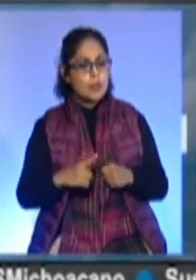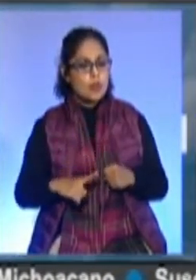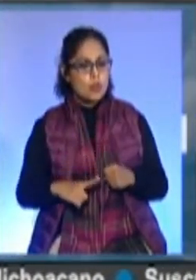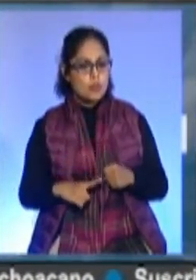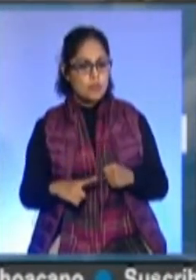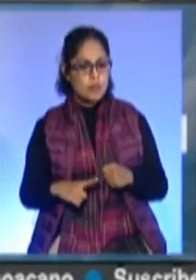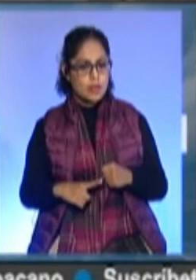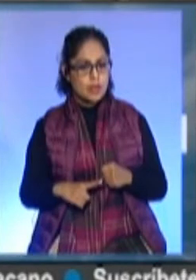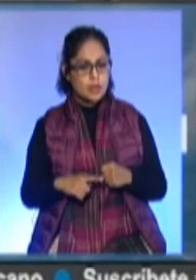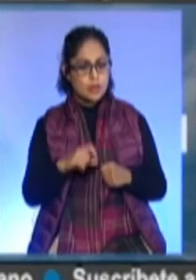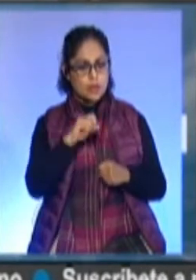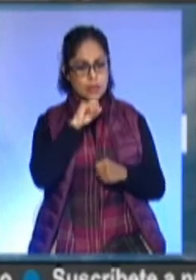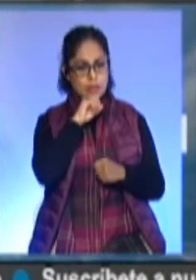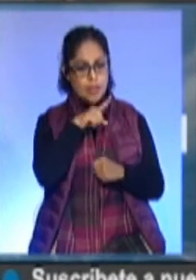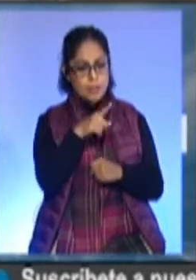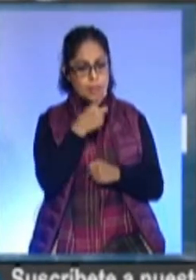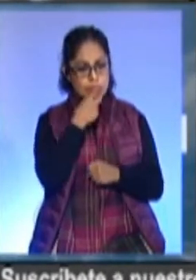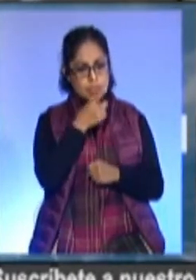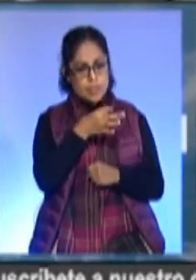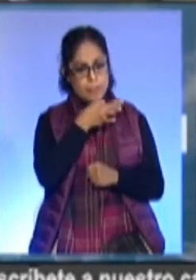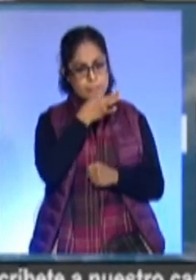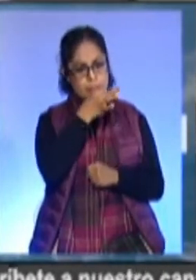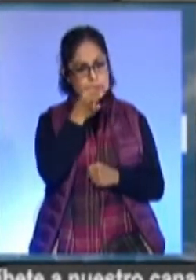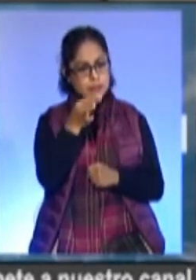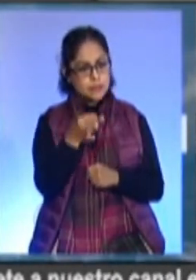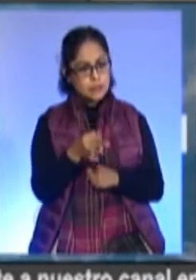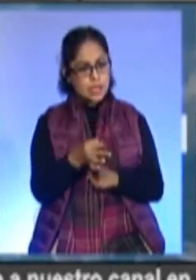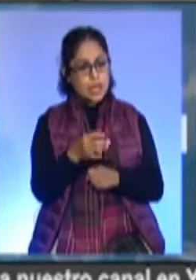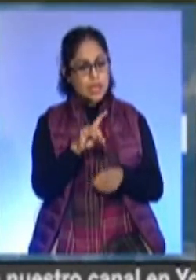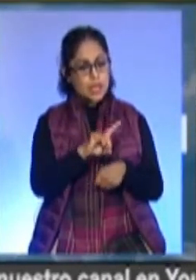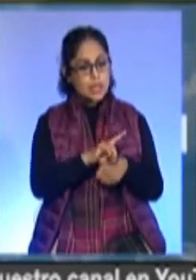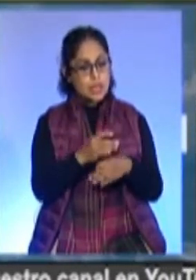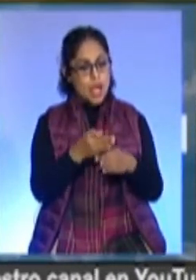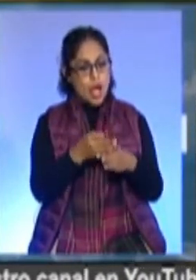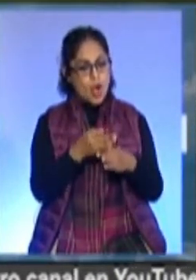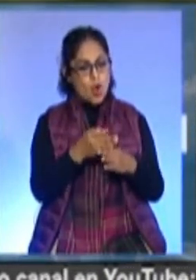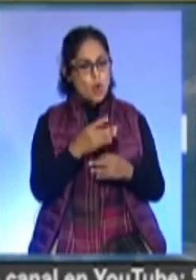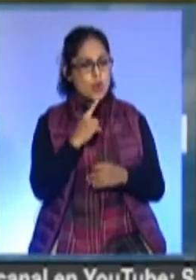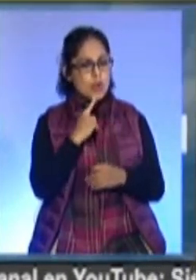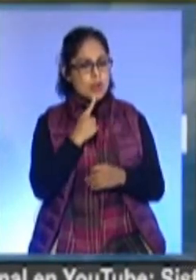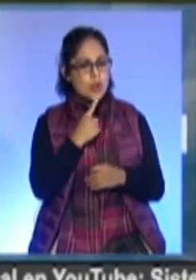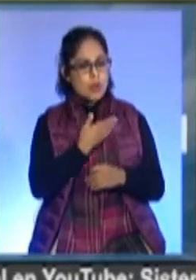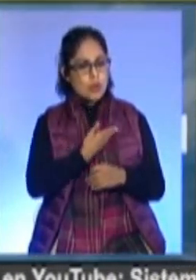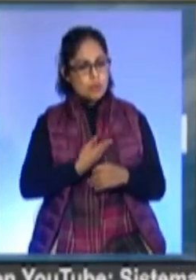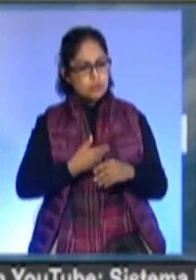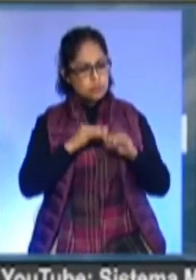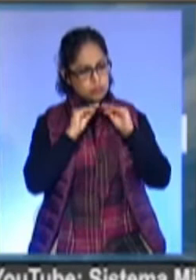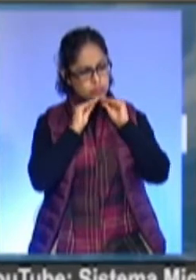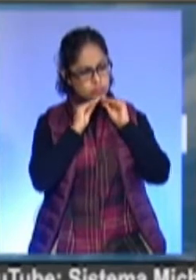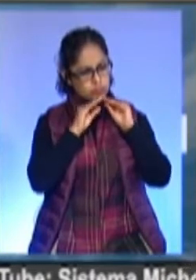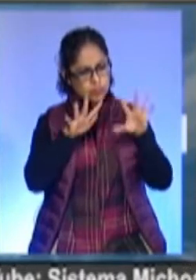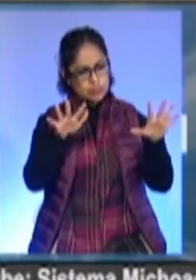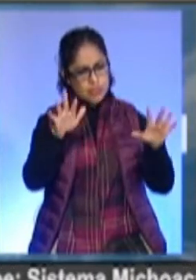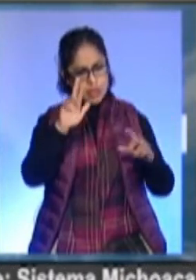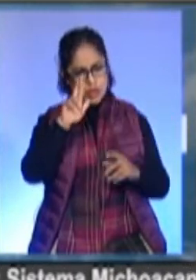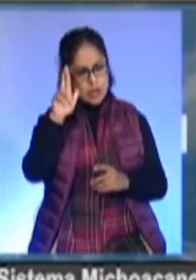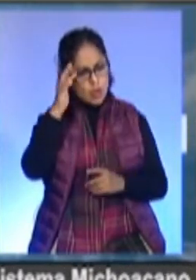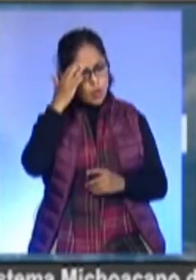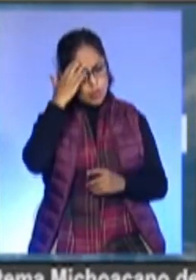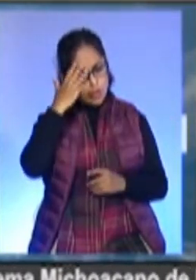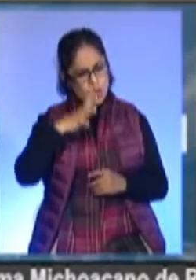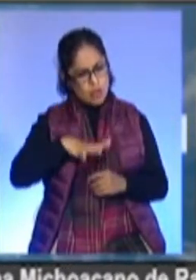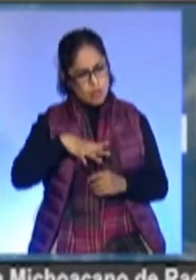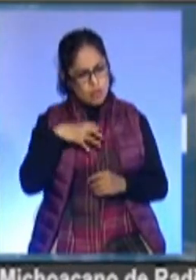Estado. Como bien lo mencionas en el mensaje que el día de hoy dio el presidente de la República, hace el reconocimiento al esfuerzo, a